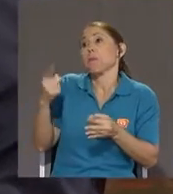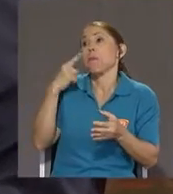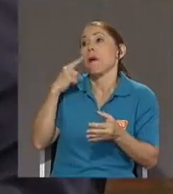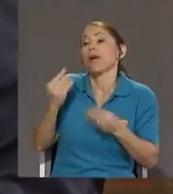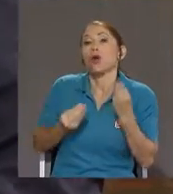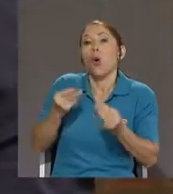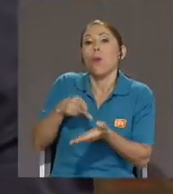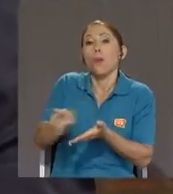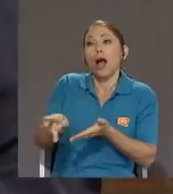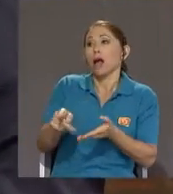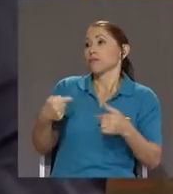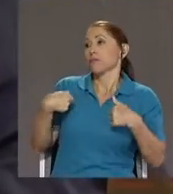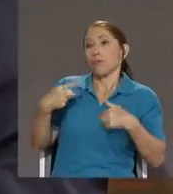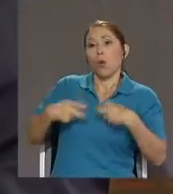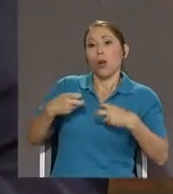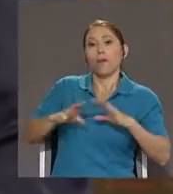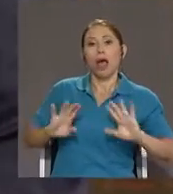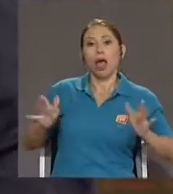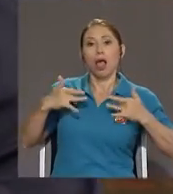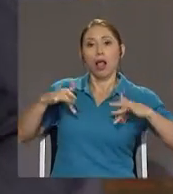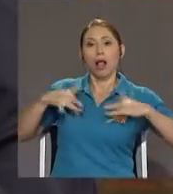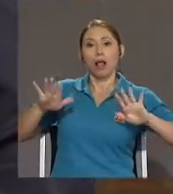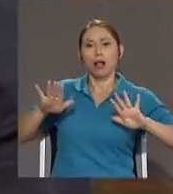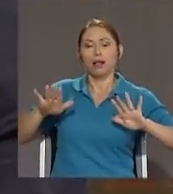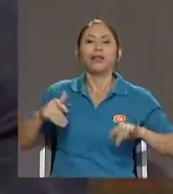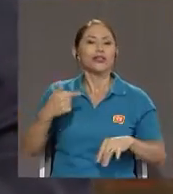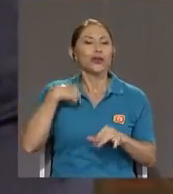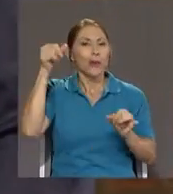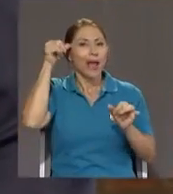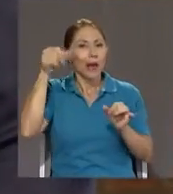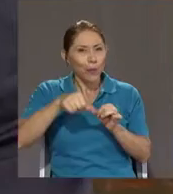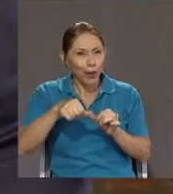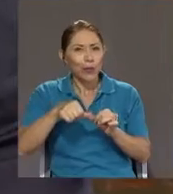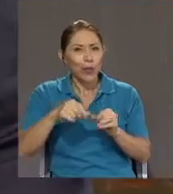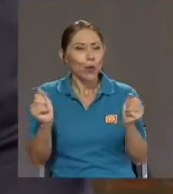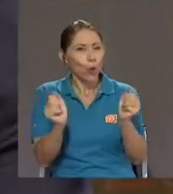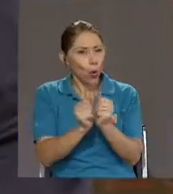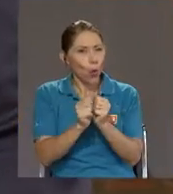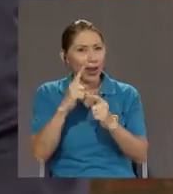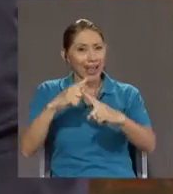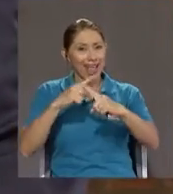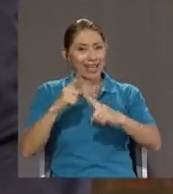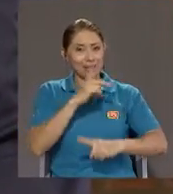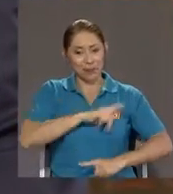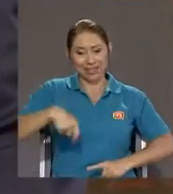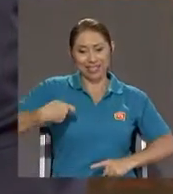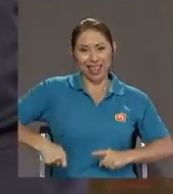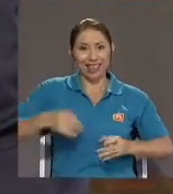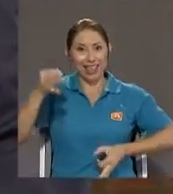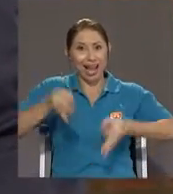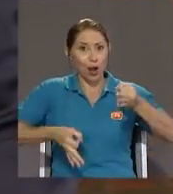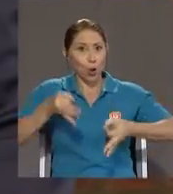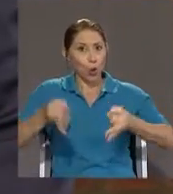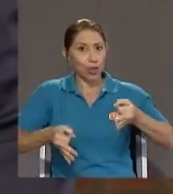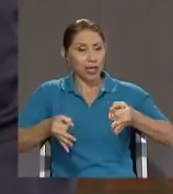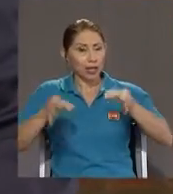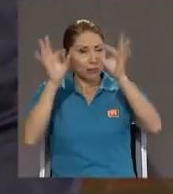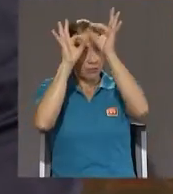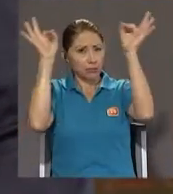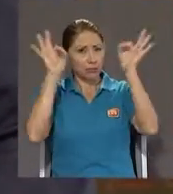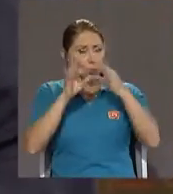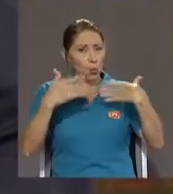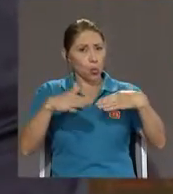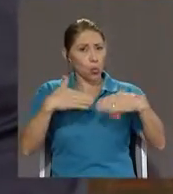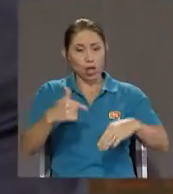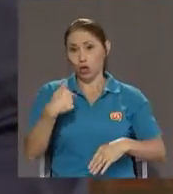problema. Yo me acuerdo, bueno, con un destacadísimo expresidente de la Corte, cuando yo era ministro